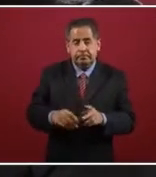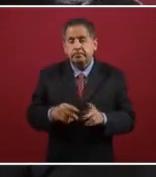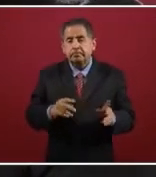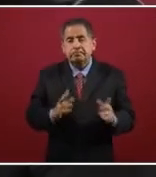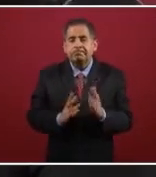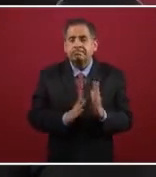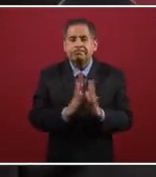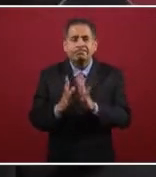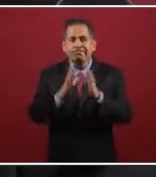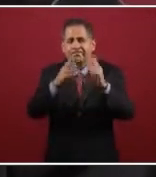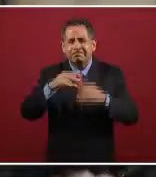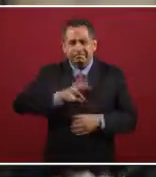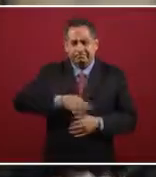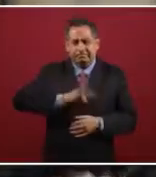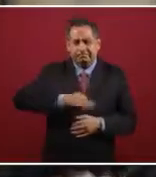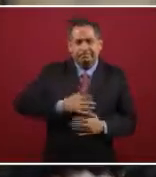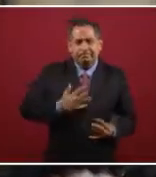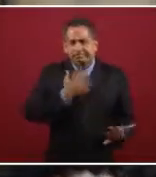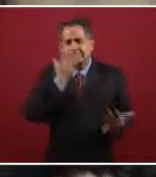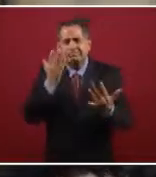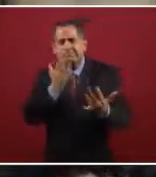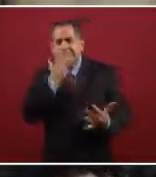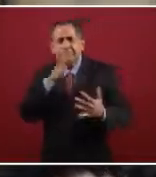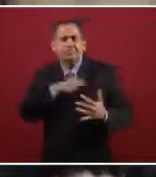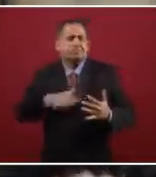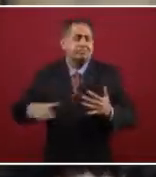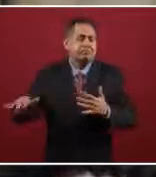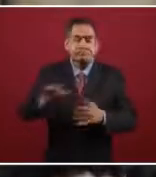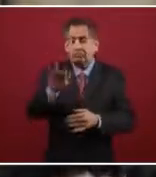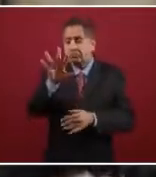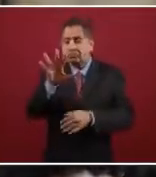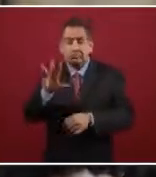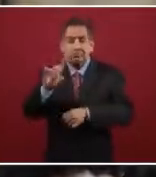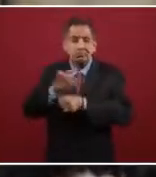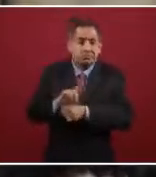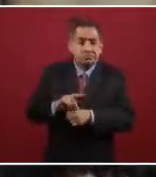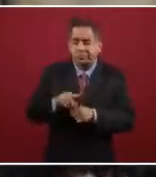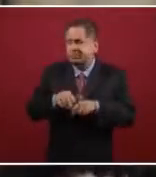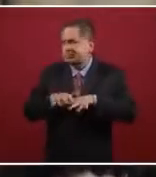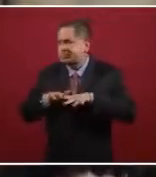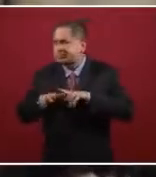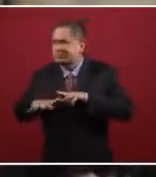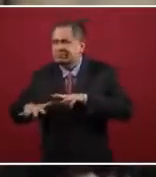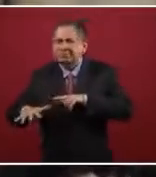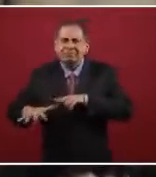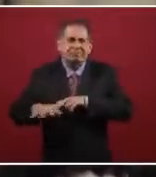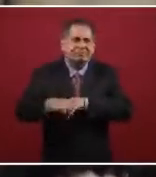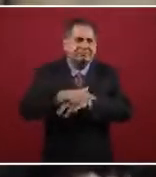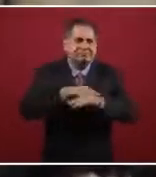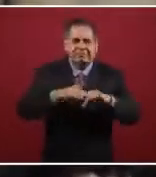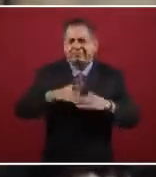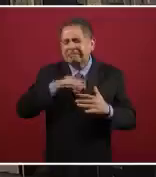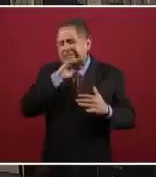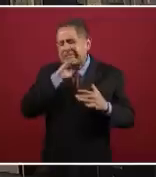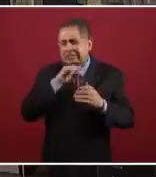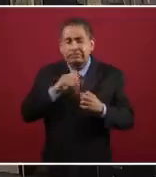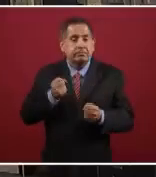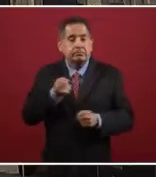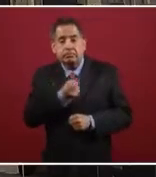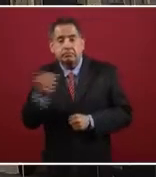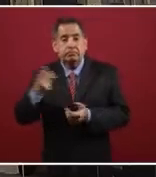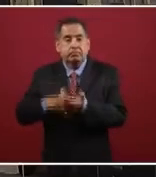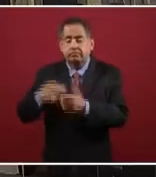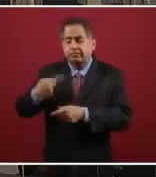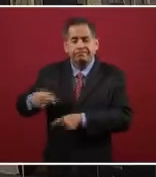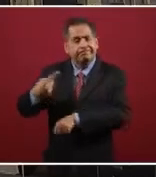por más de 55 días y noches interrumpidamente contaminando el medio ambiente y causando daños a la salud de la población